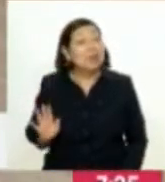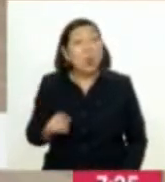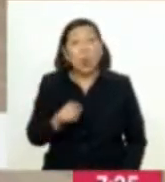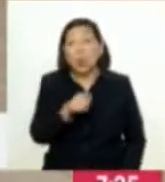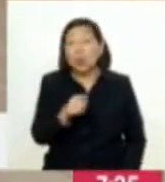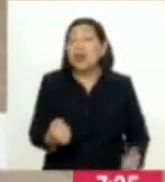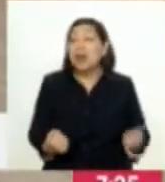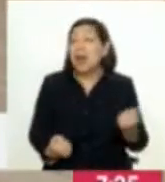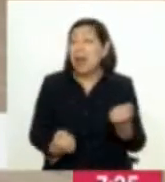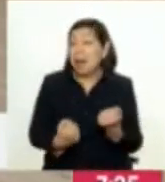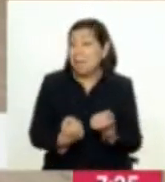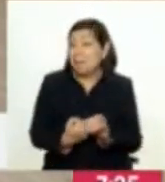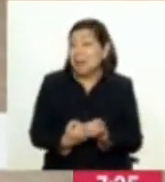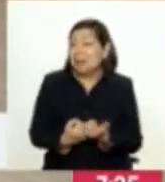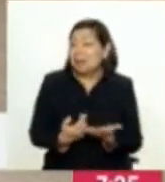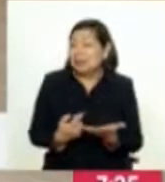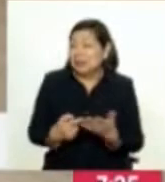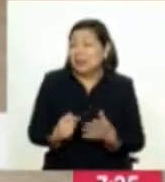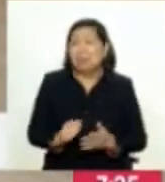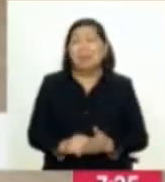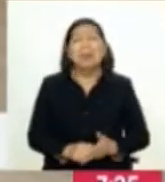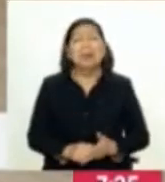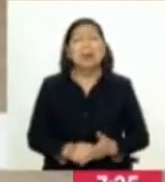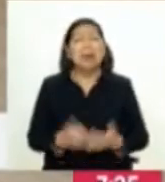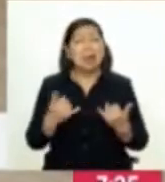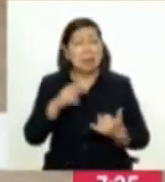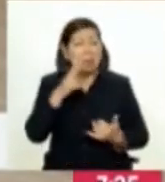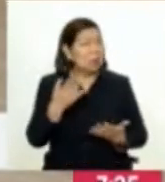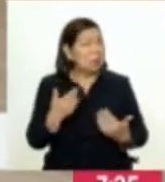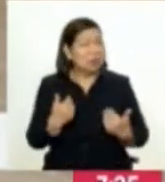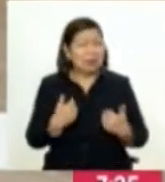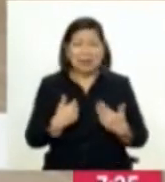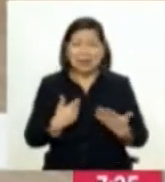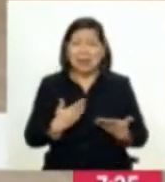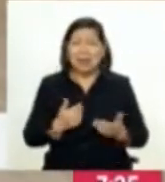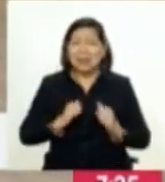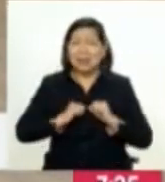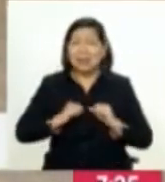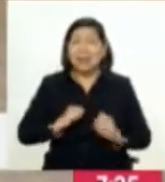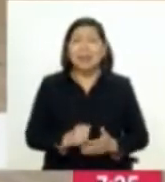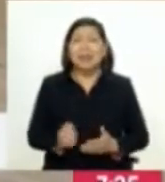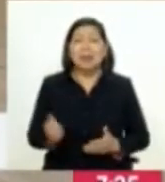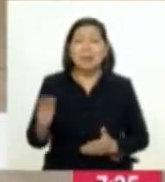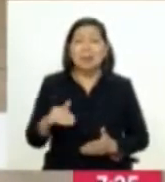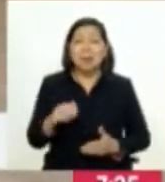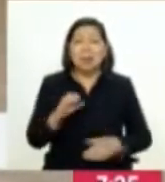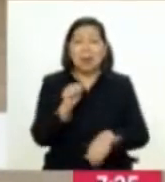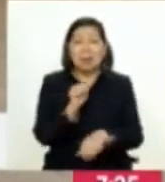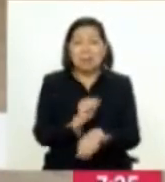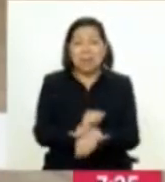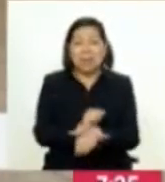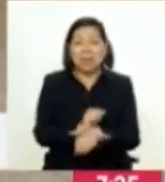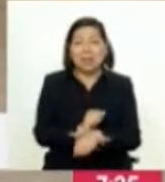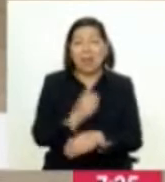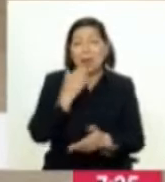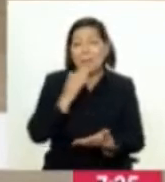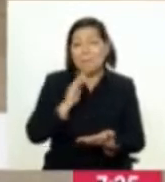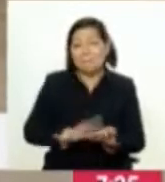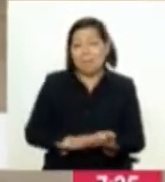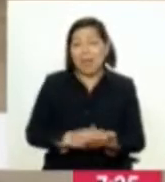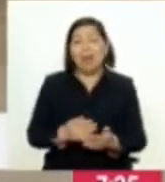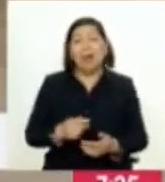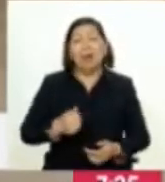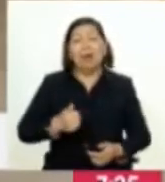usted apoya, en fin, el tema del asilo, ¿no? Pero dice, acá en el Perú tenemos este deporte que se llama vamos a meter presos a los malos elementos, a las